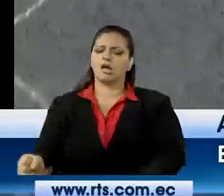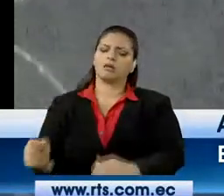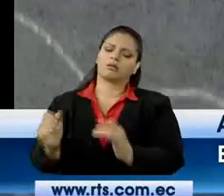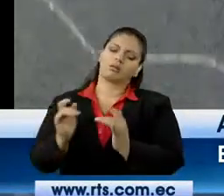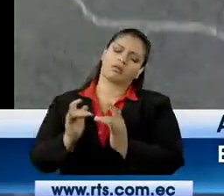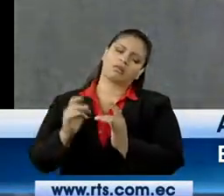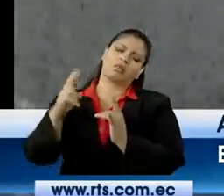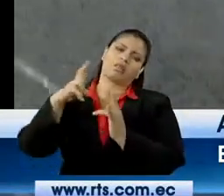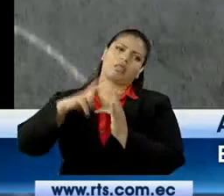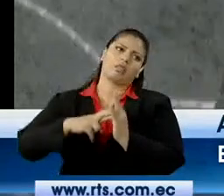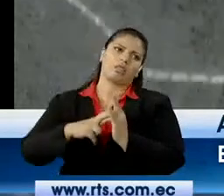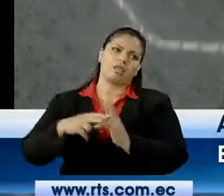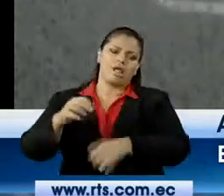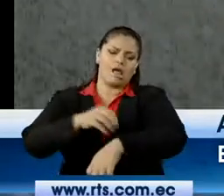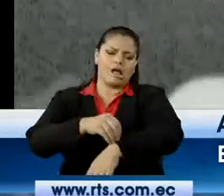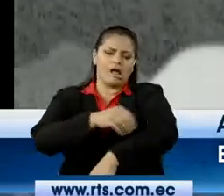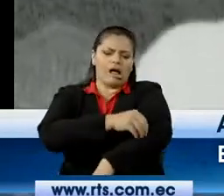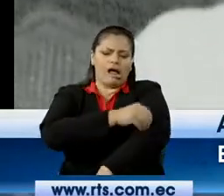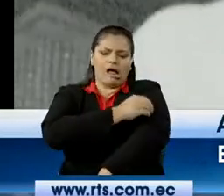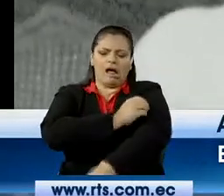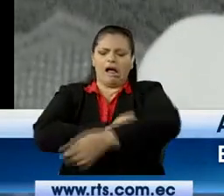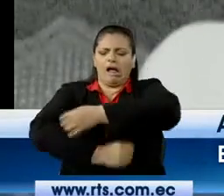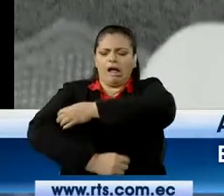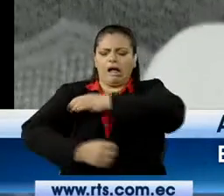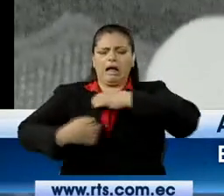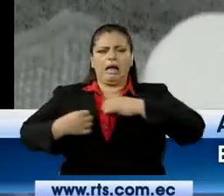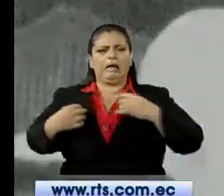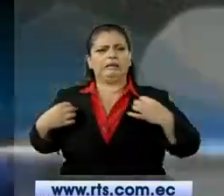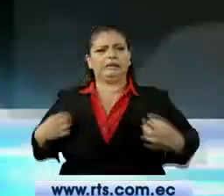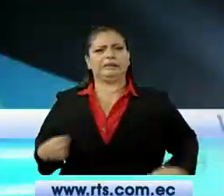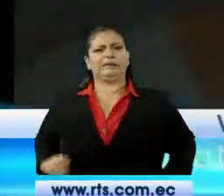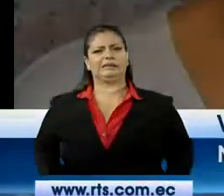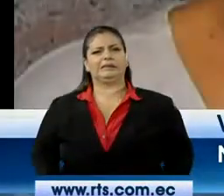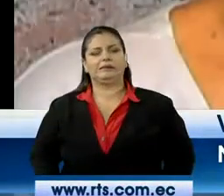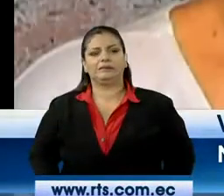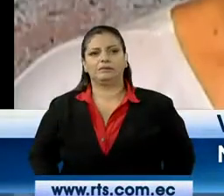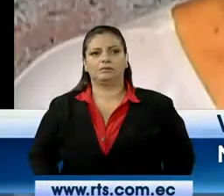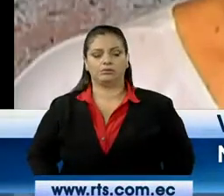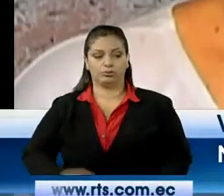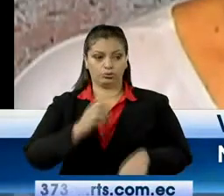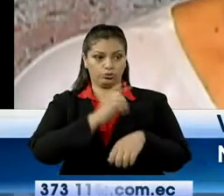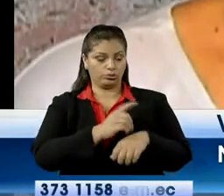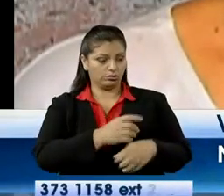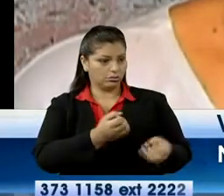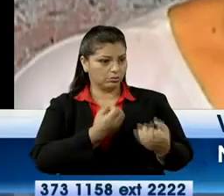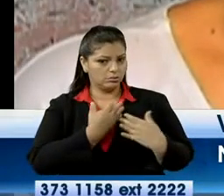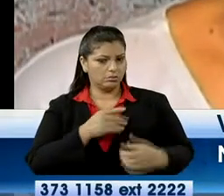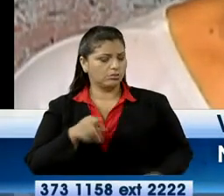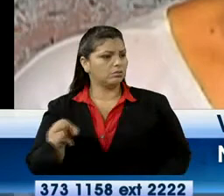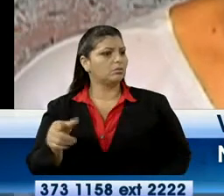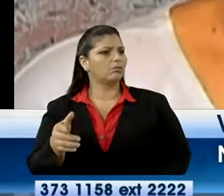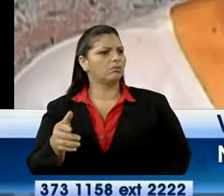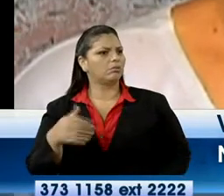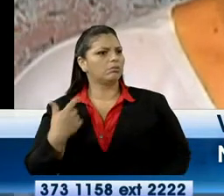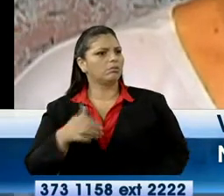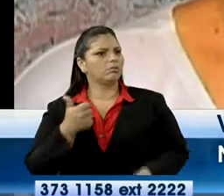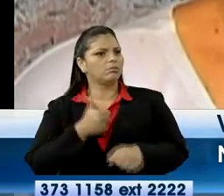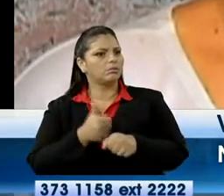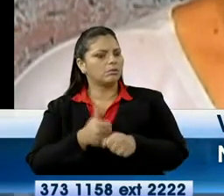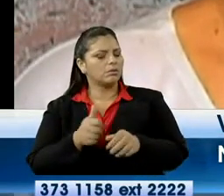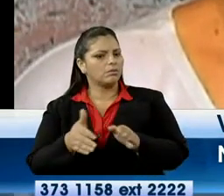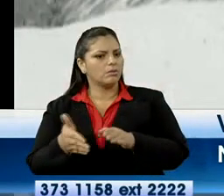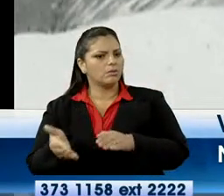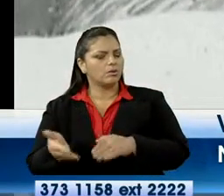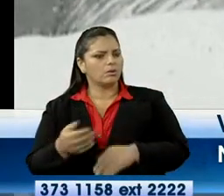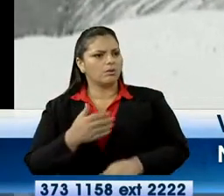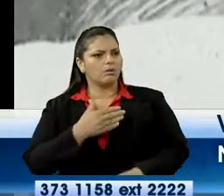cuerpo, prácticamente está agonizando. Los médicos me dijeron que era la última etapa de ella. ¿De